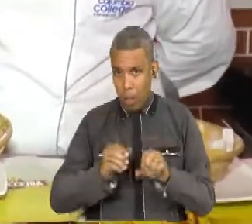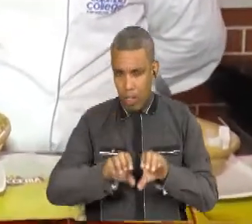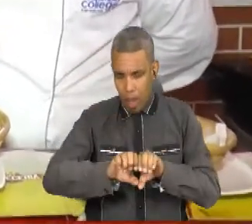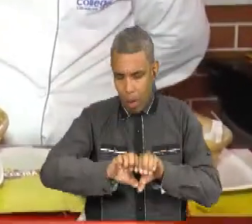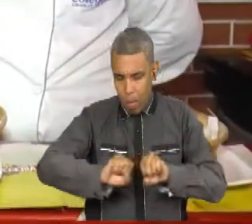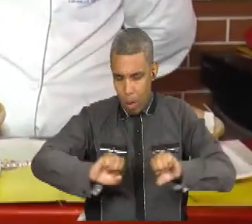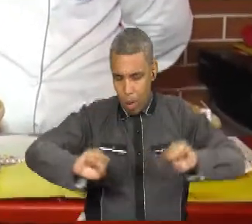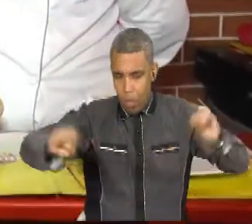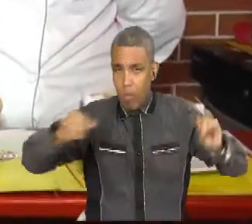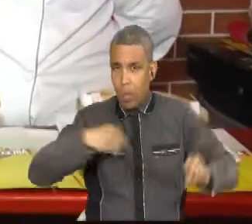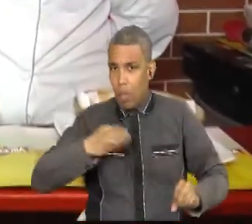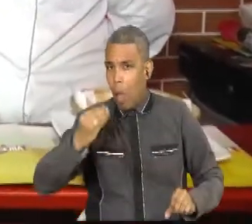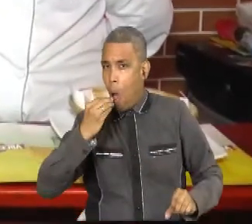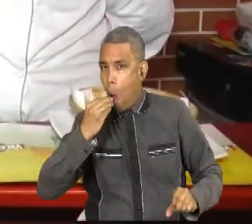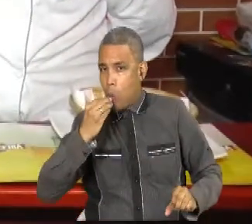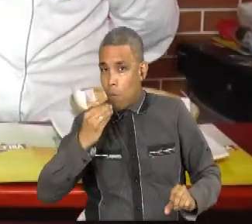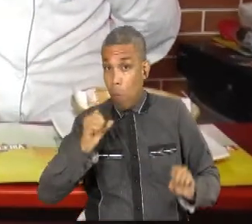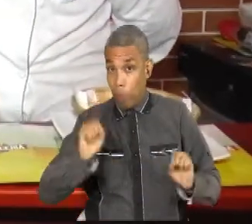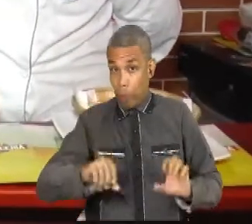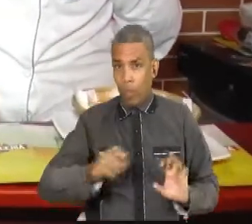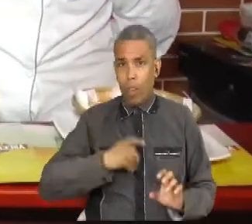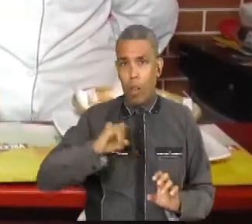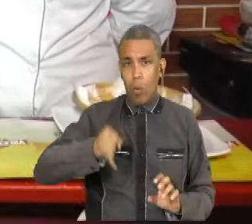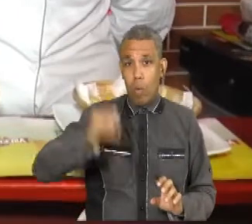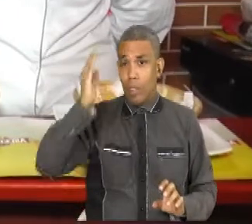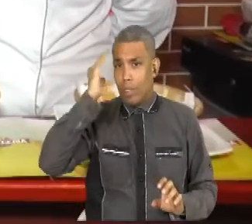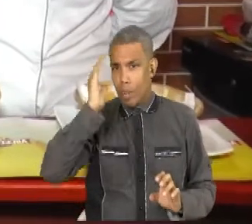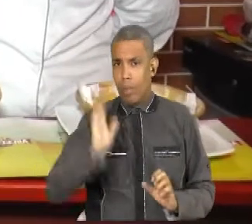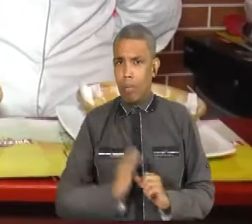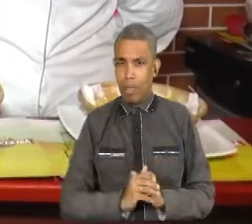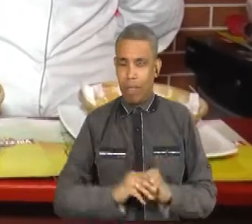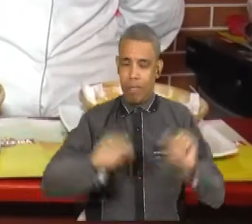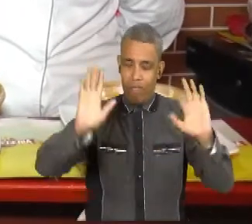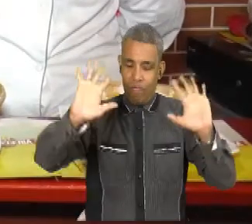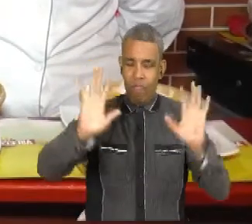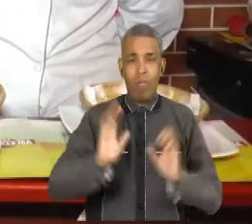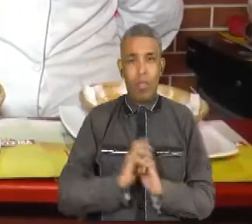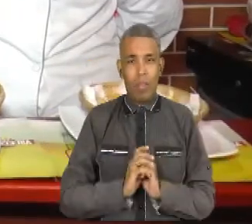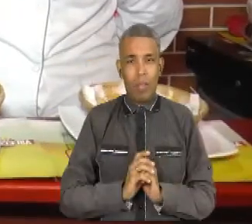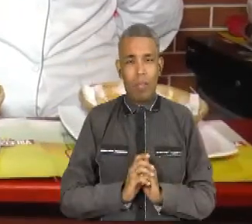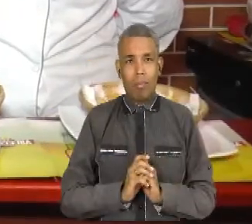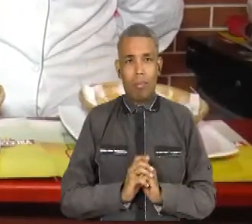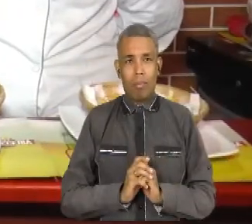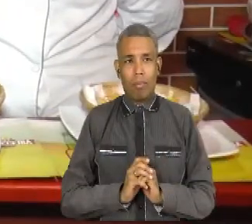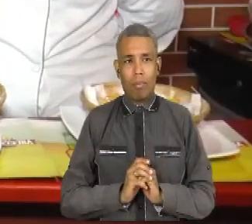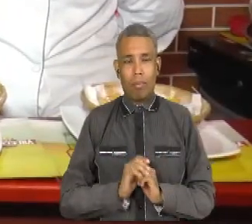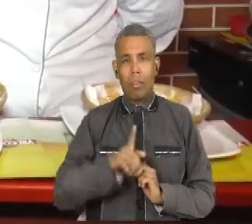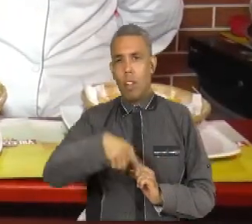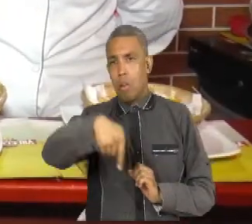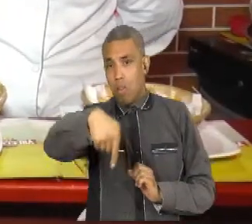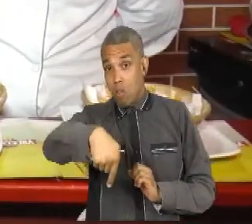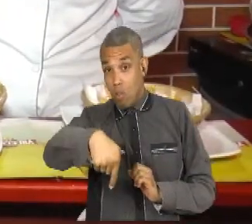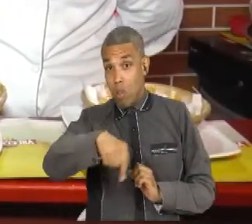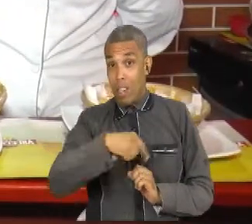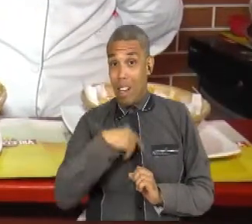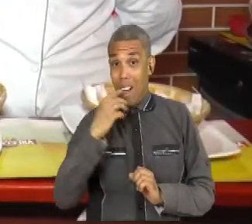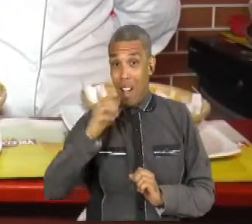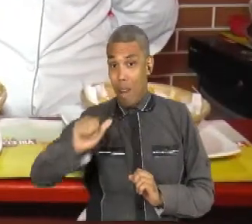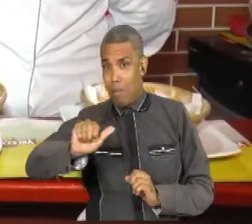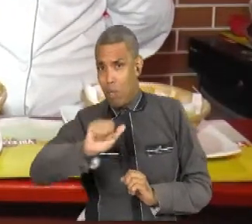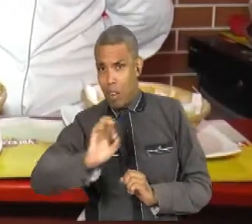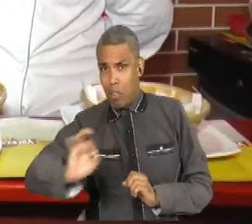casa y vengan. Recuerde que hoy es jueves de barra libre y que además de esto, la entrada para las mujeres y para los